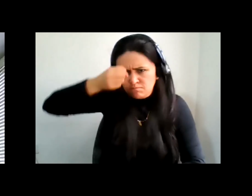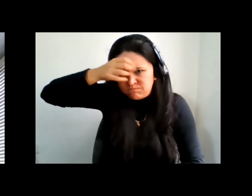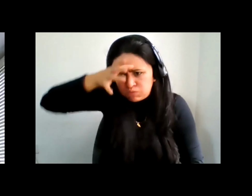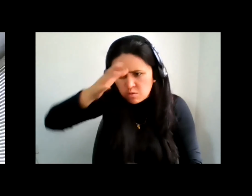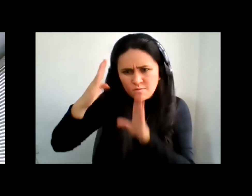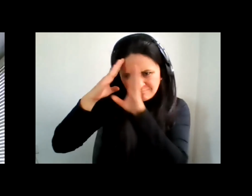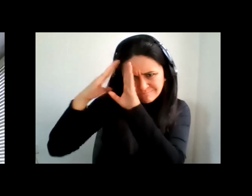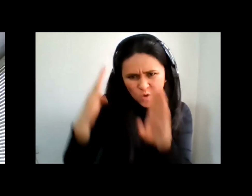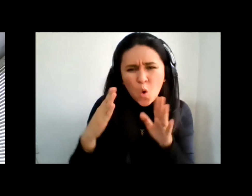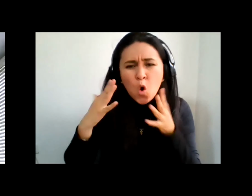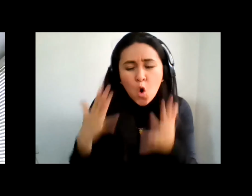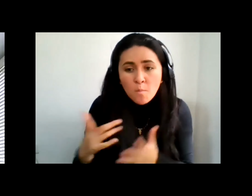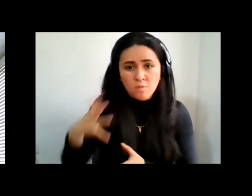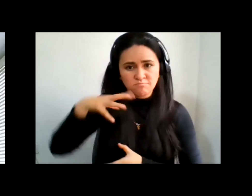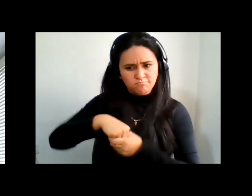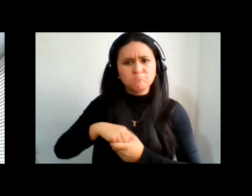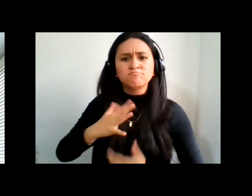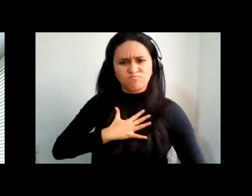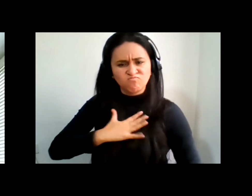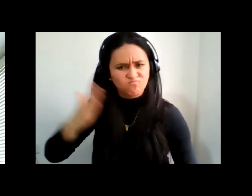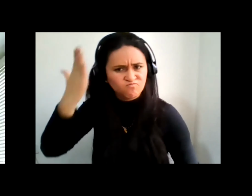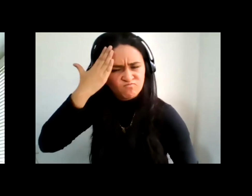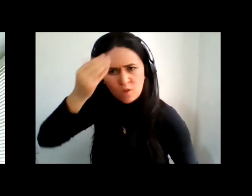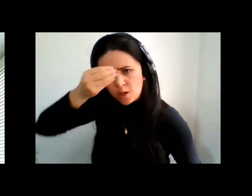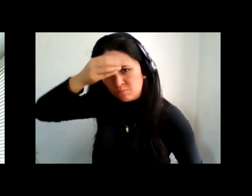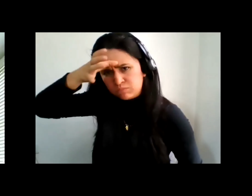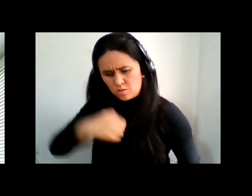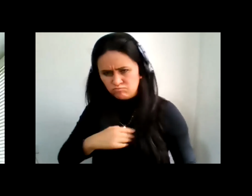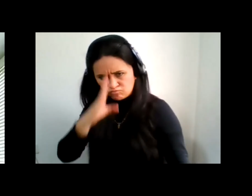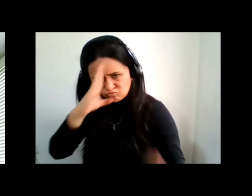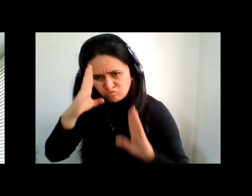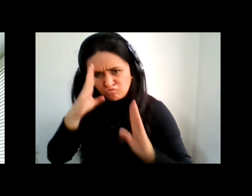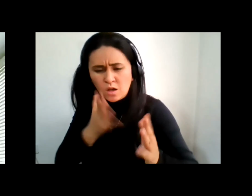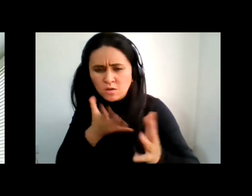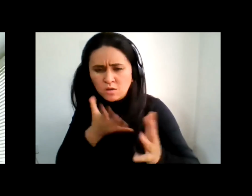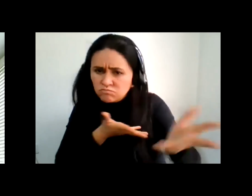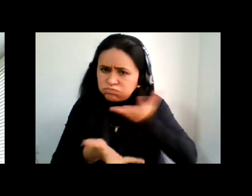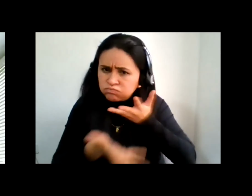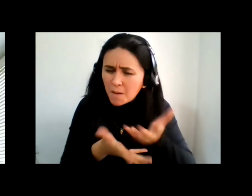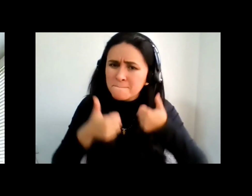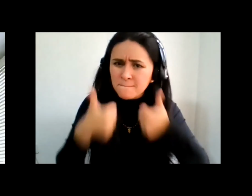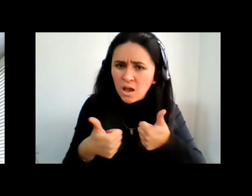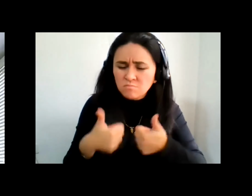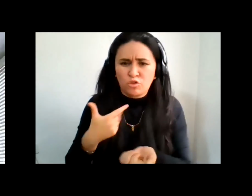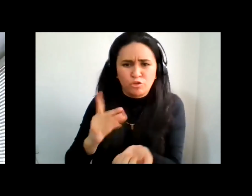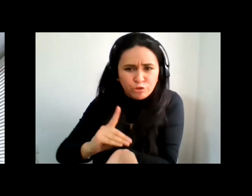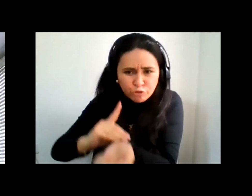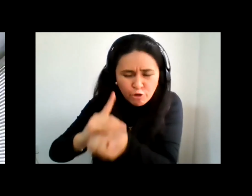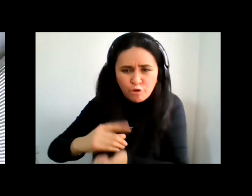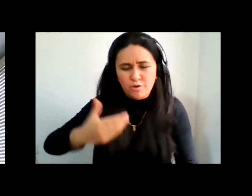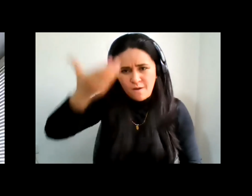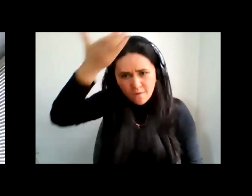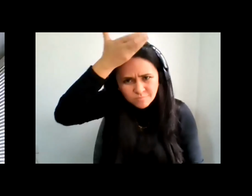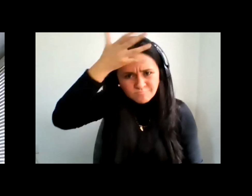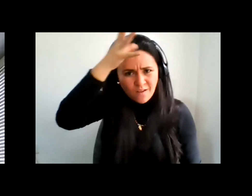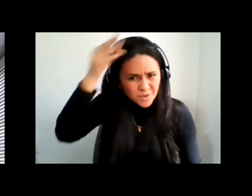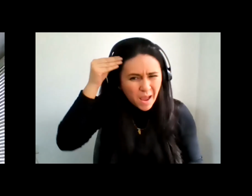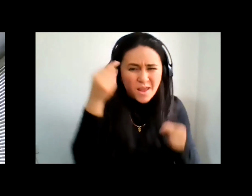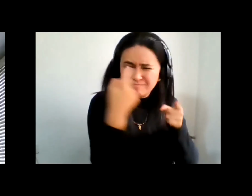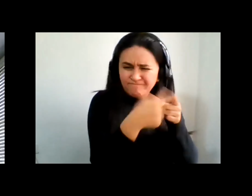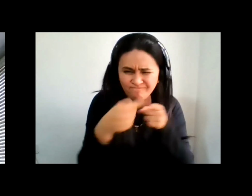de las competencias que son necesarias para hacer efectiva estas funciones esenciales, el tema